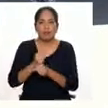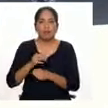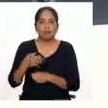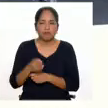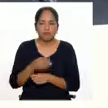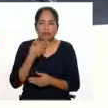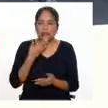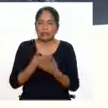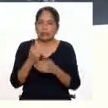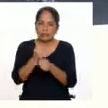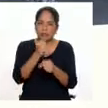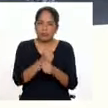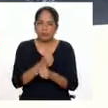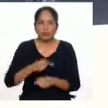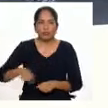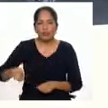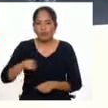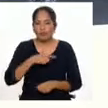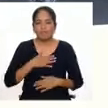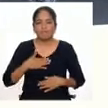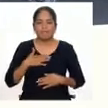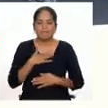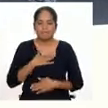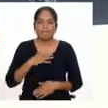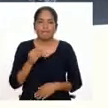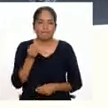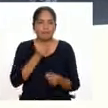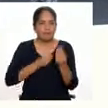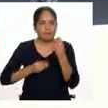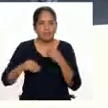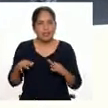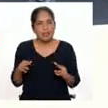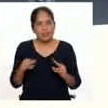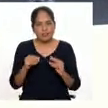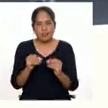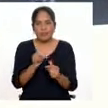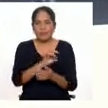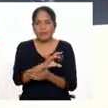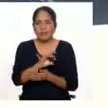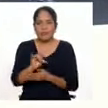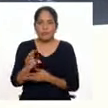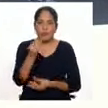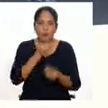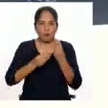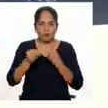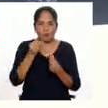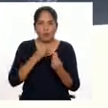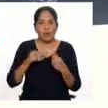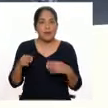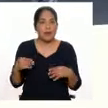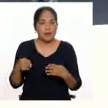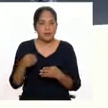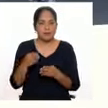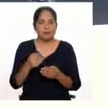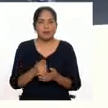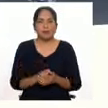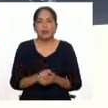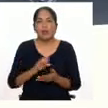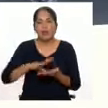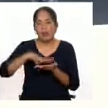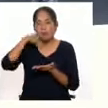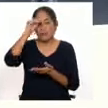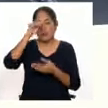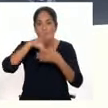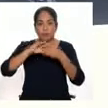a la presidenta Dina Boluarte como a las autoridades en su lengua originaria. Ahí podemos ver a miembros de las